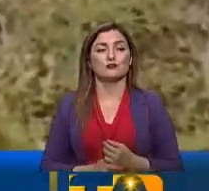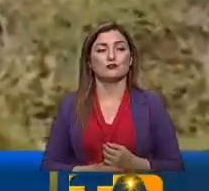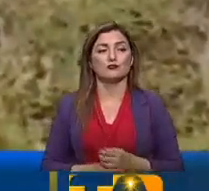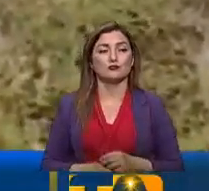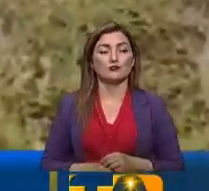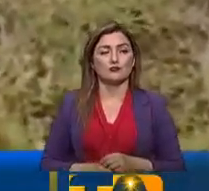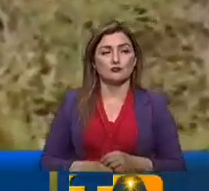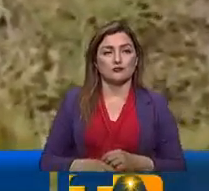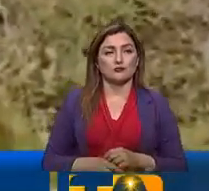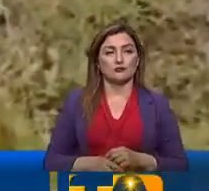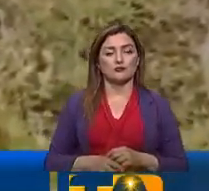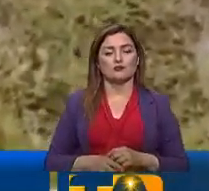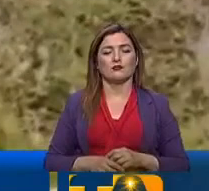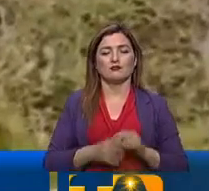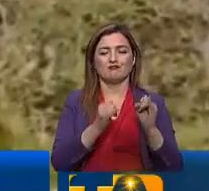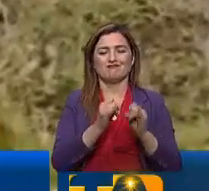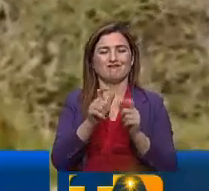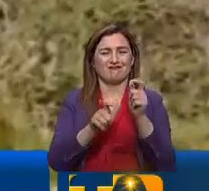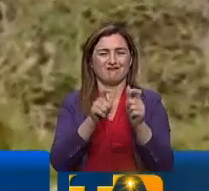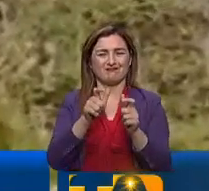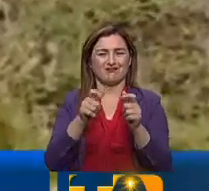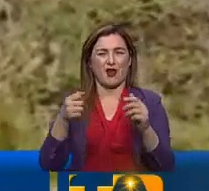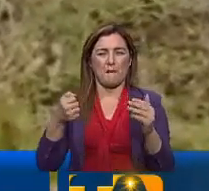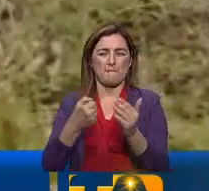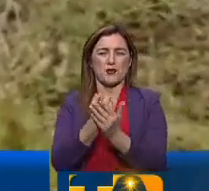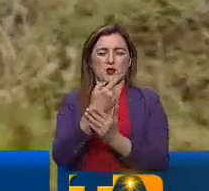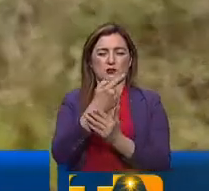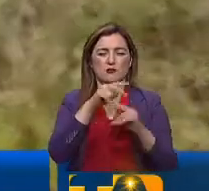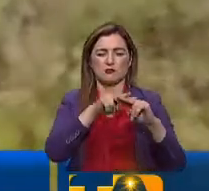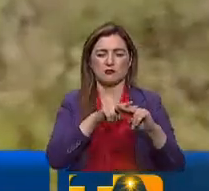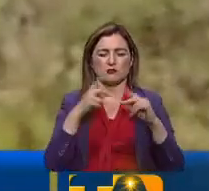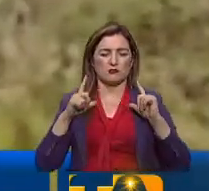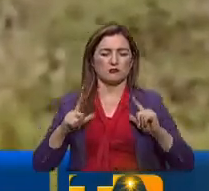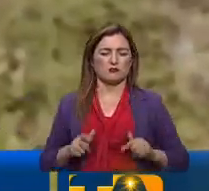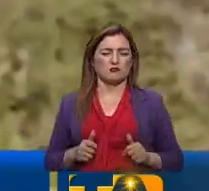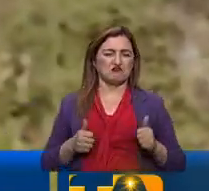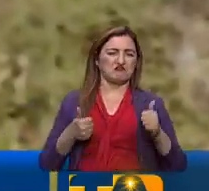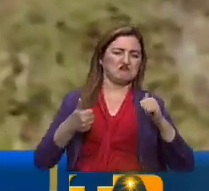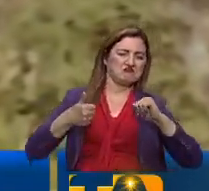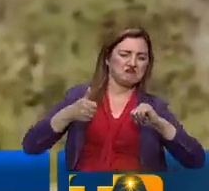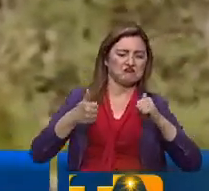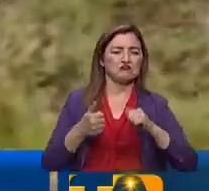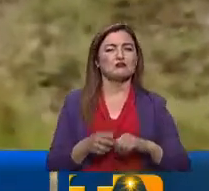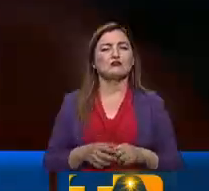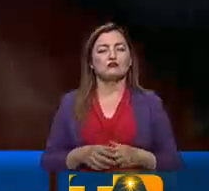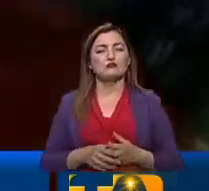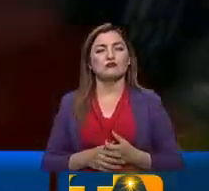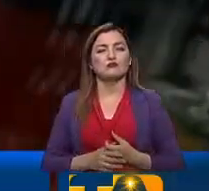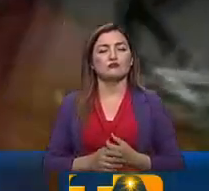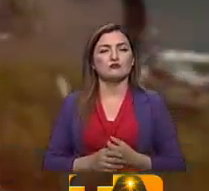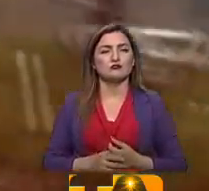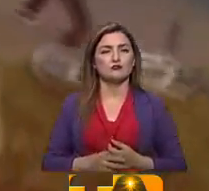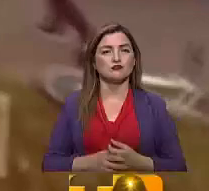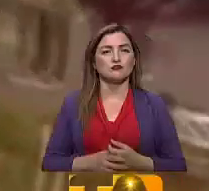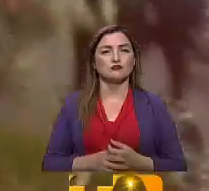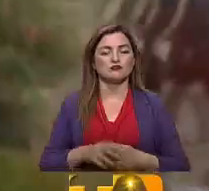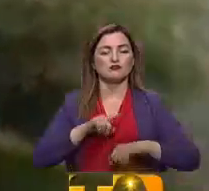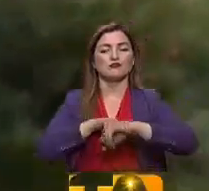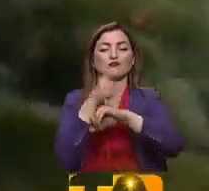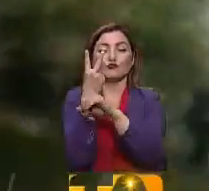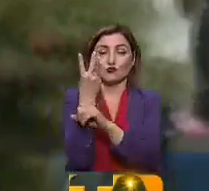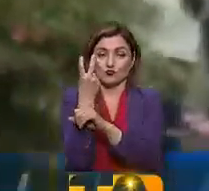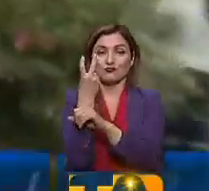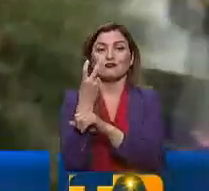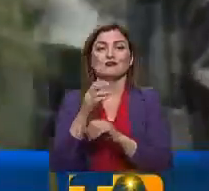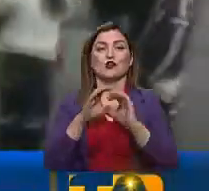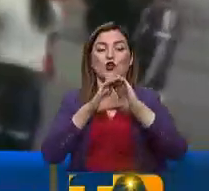la redundancia, para ver cuántas personas están estables o tienen algún pronóstico retrogrado. El hecho ocurrió al mediodía.